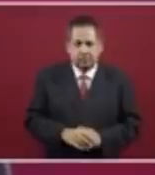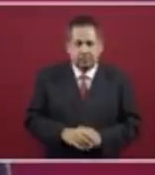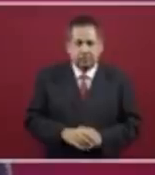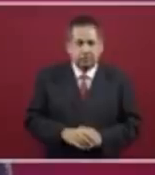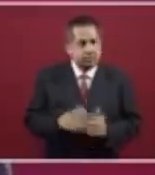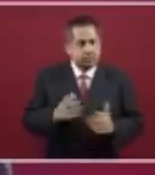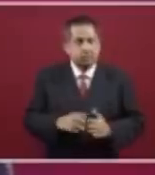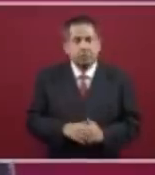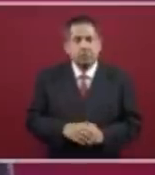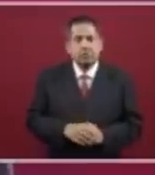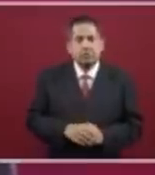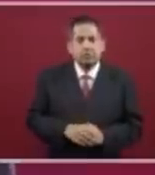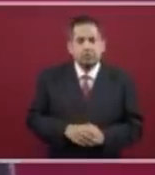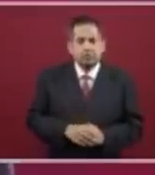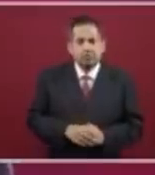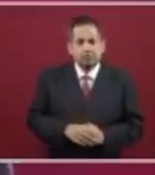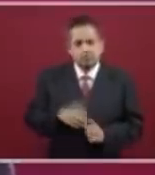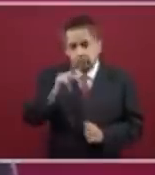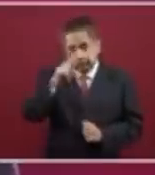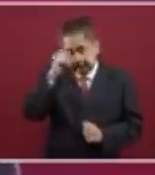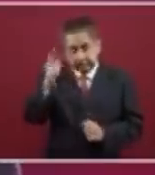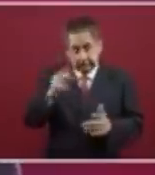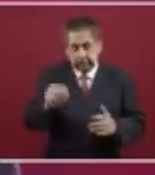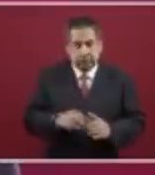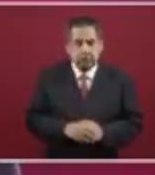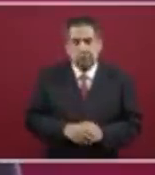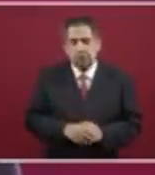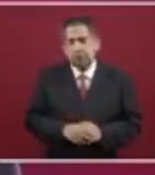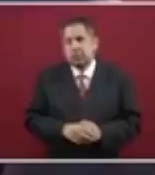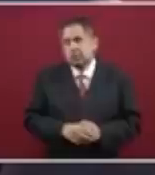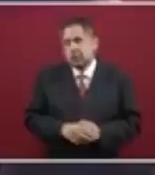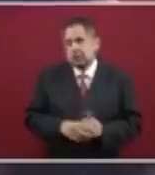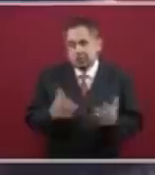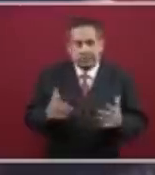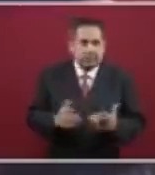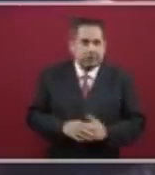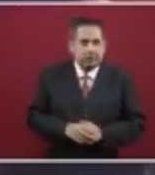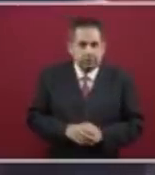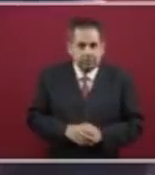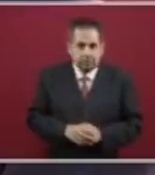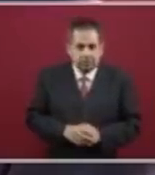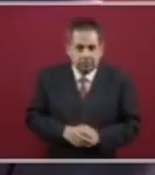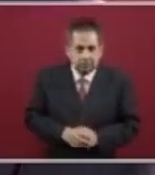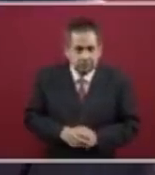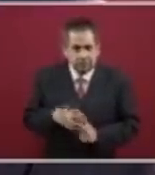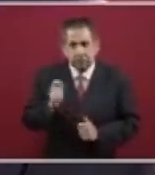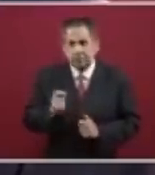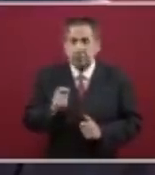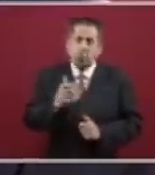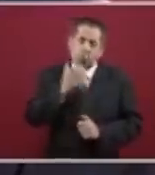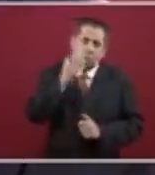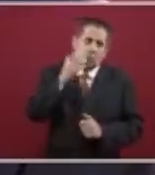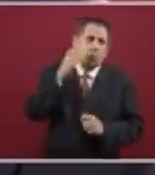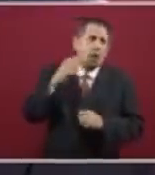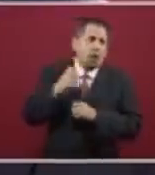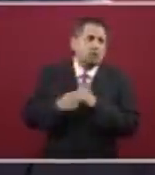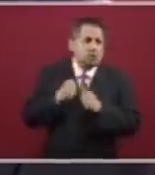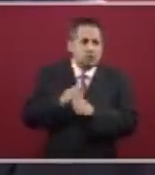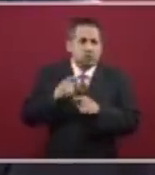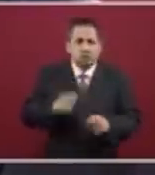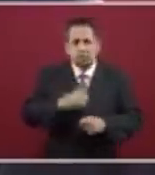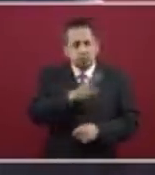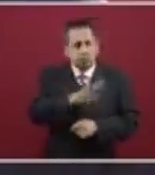Y no es fácil, o sea, porque es toda una